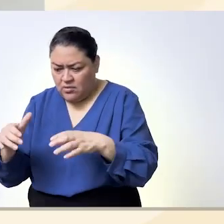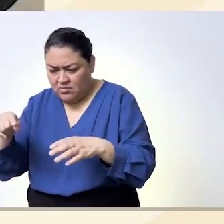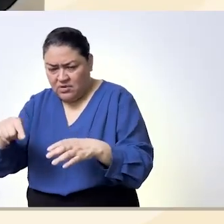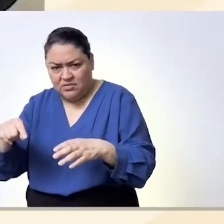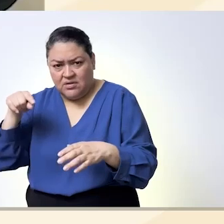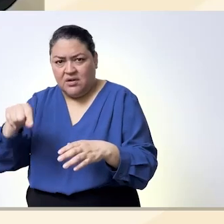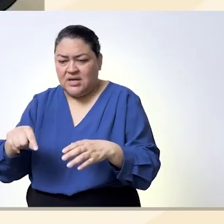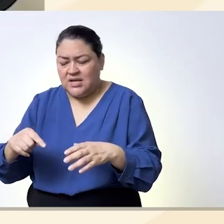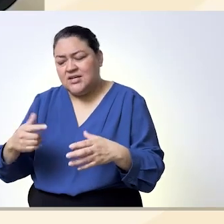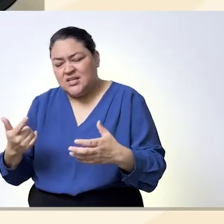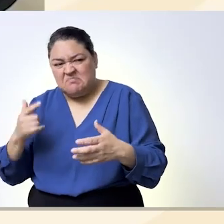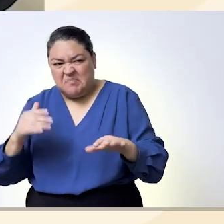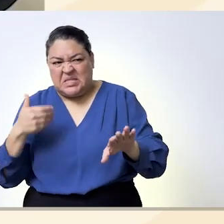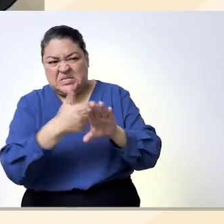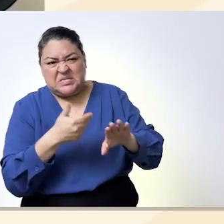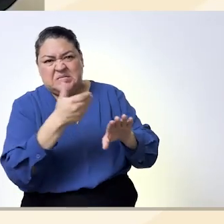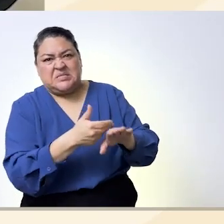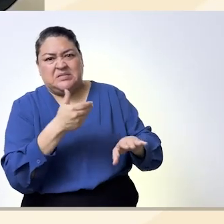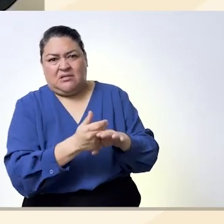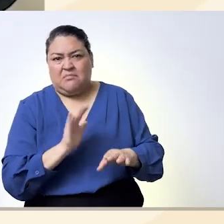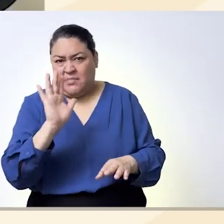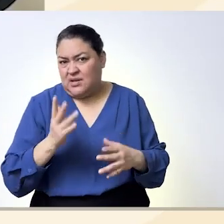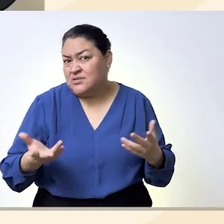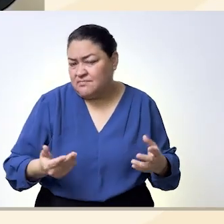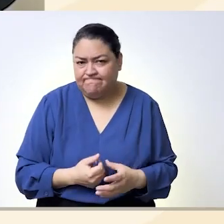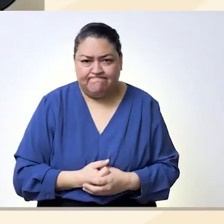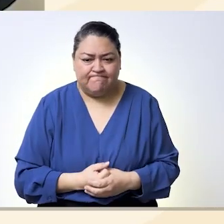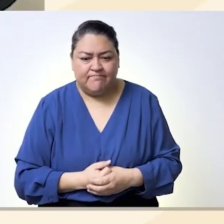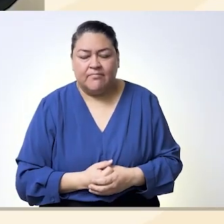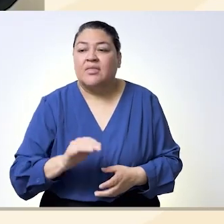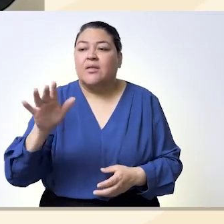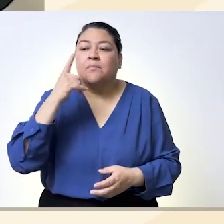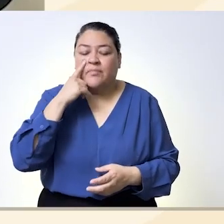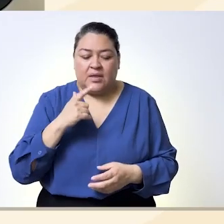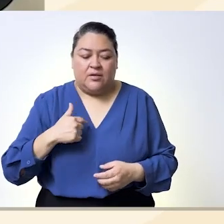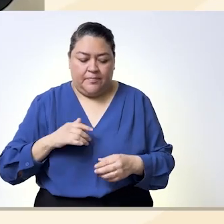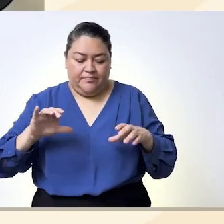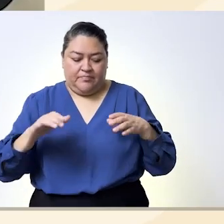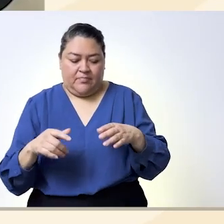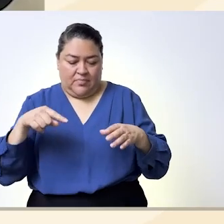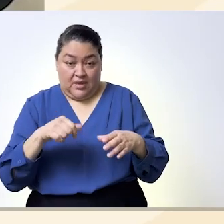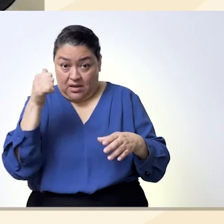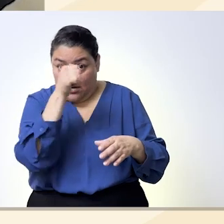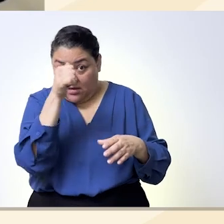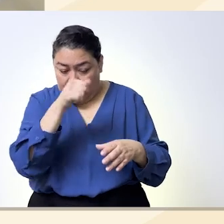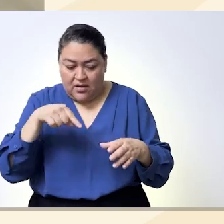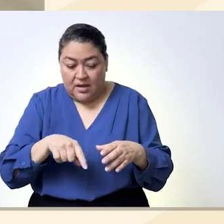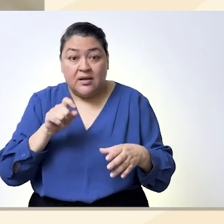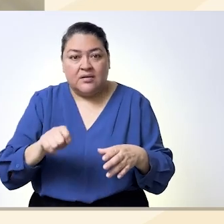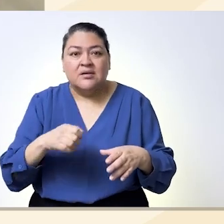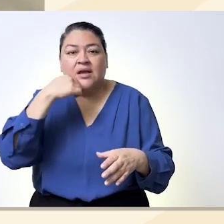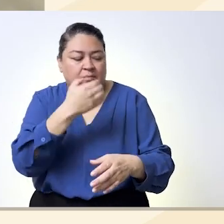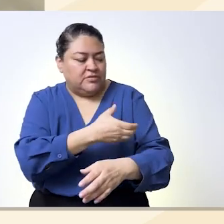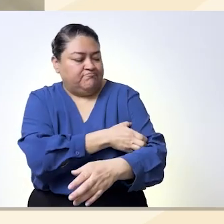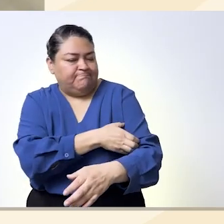otro lado. Sí, bueno, en comunidad autista lo que se busca es empoderar a las personas autistas desde